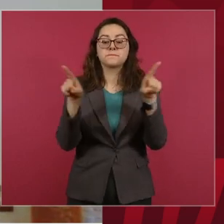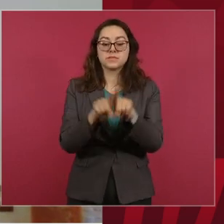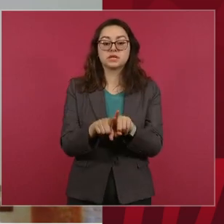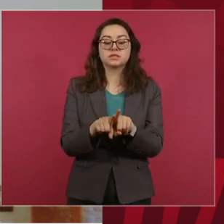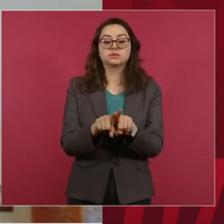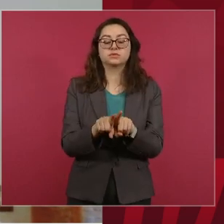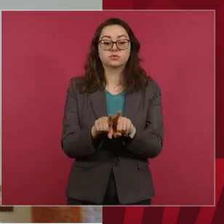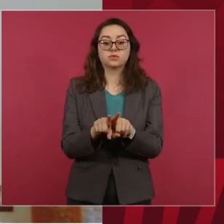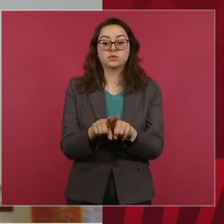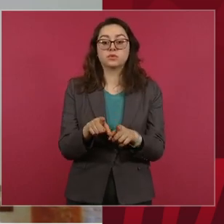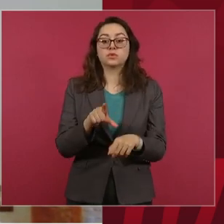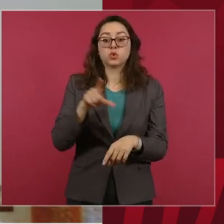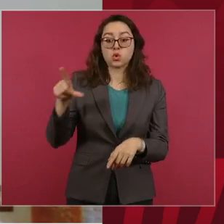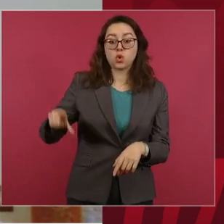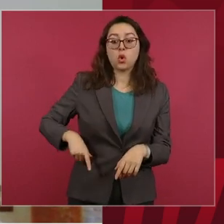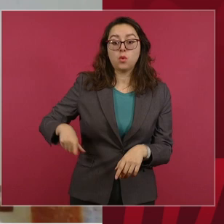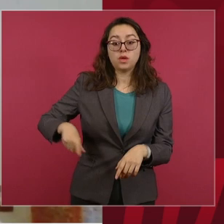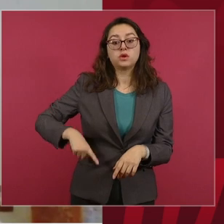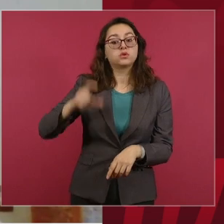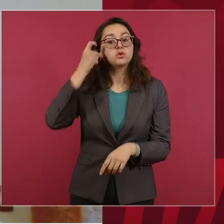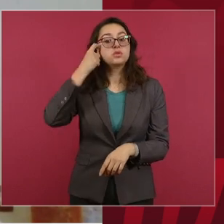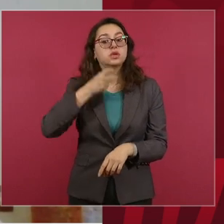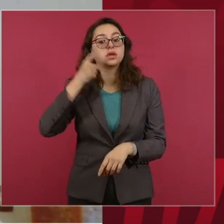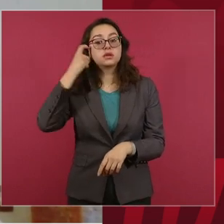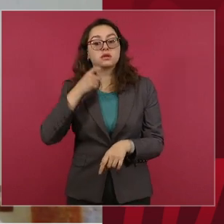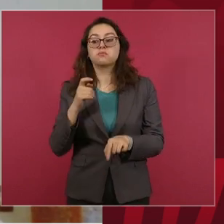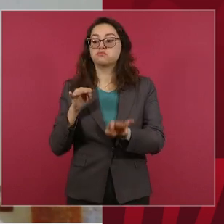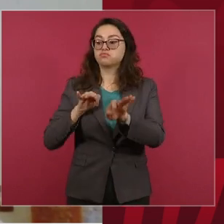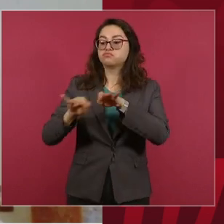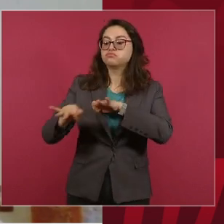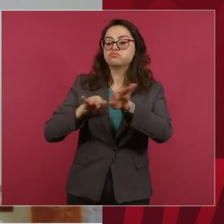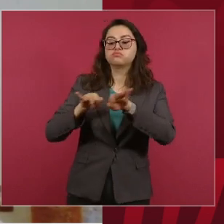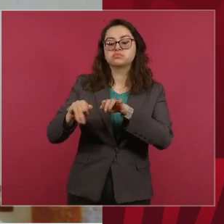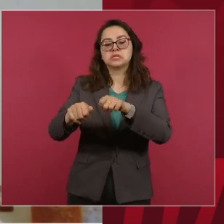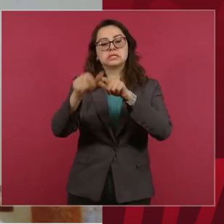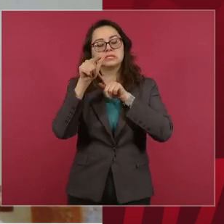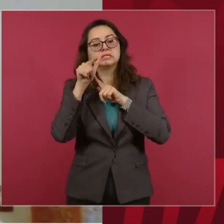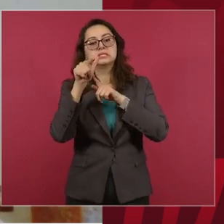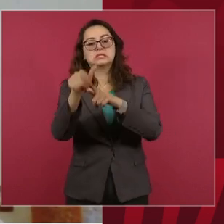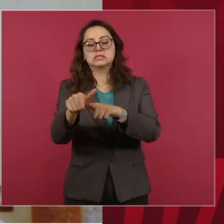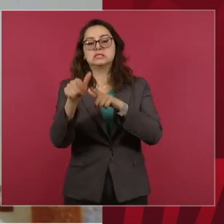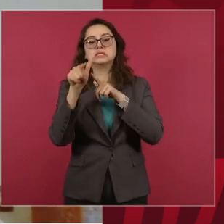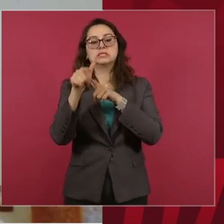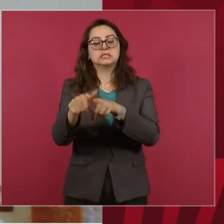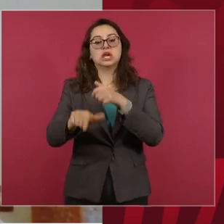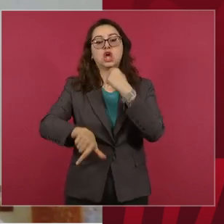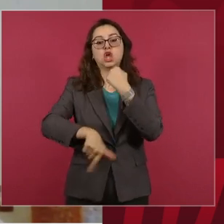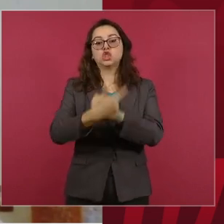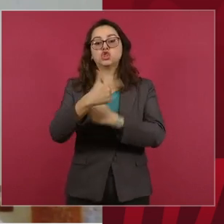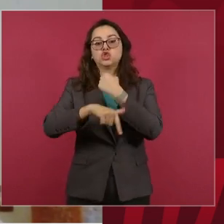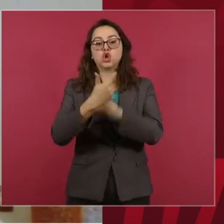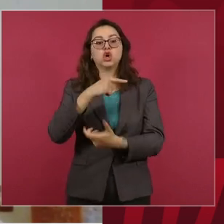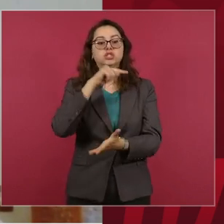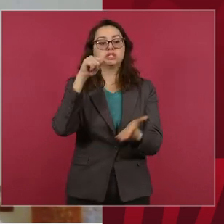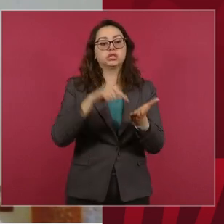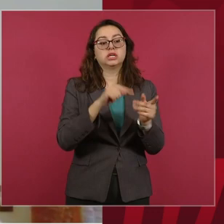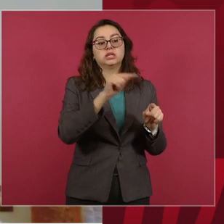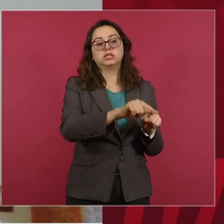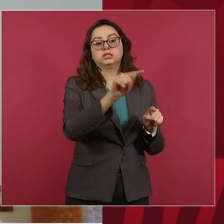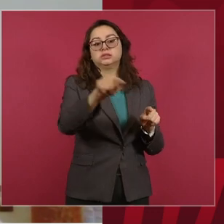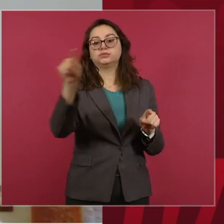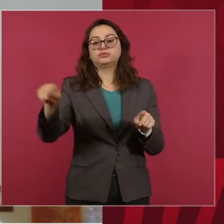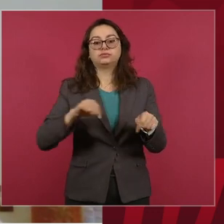gobierno del estado de Guerrero continúan atendiendo a 12 refugios temporales con 1